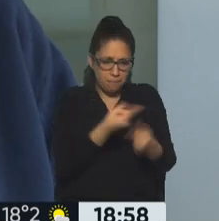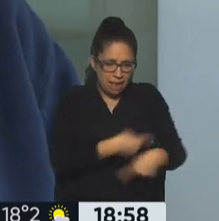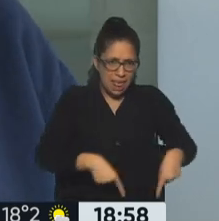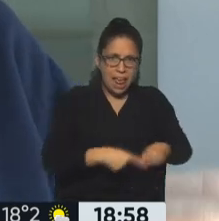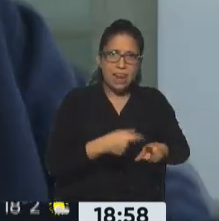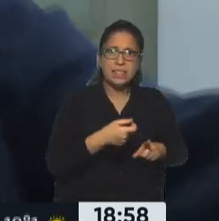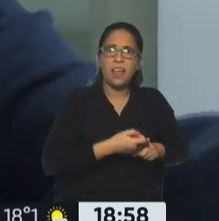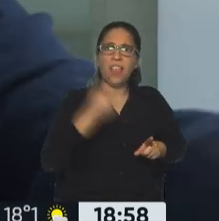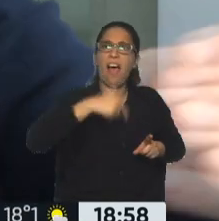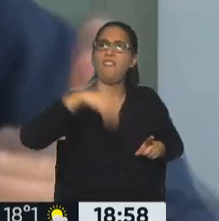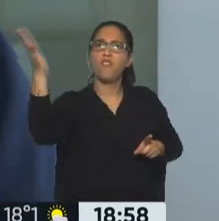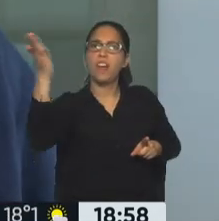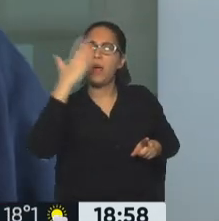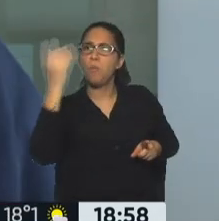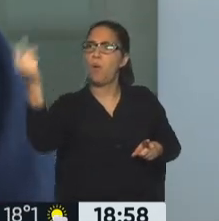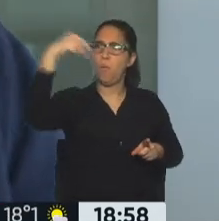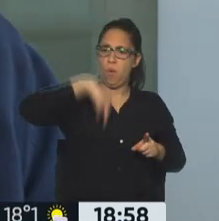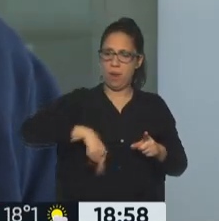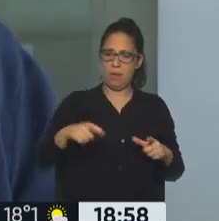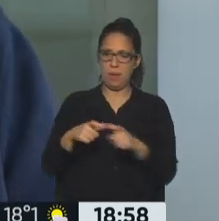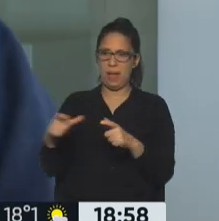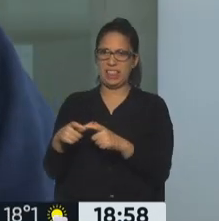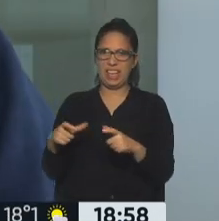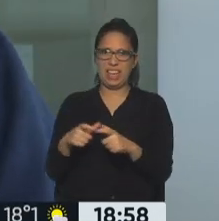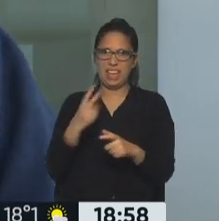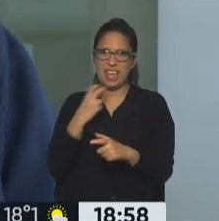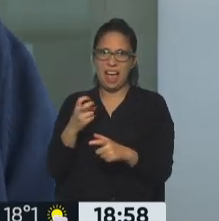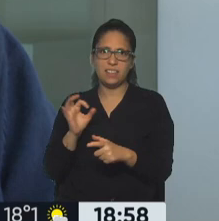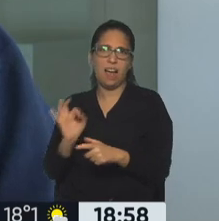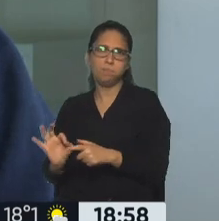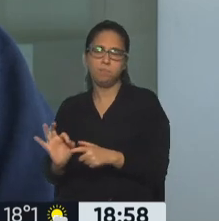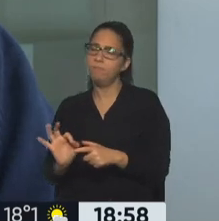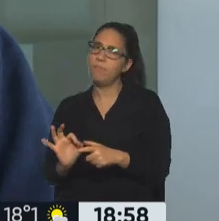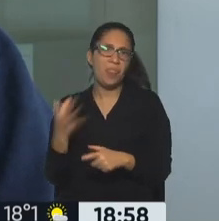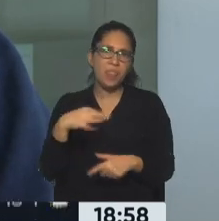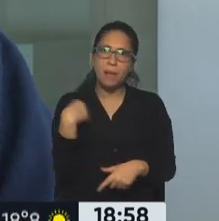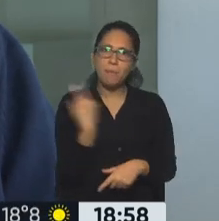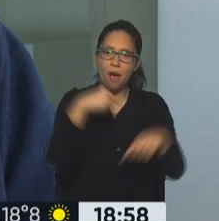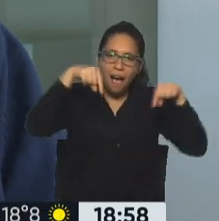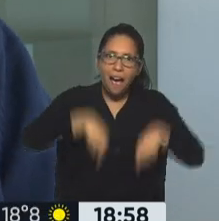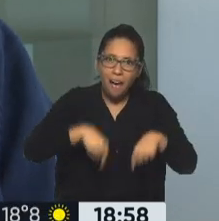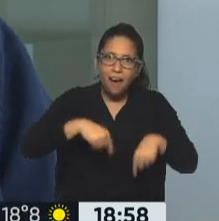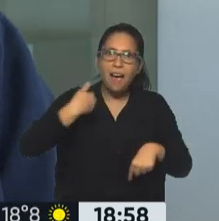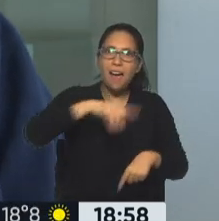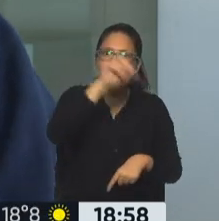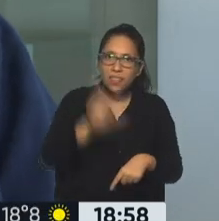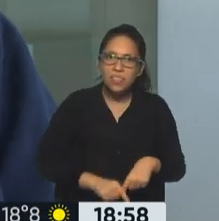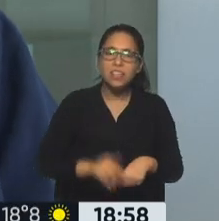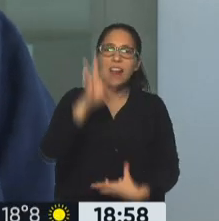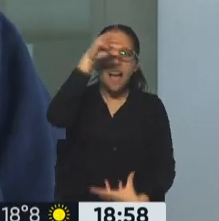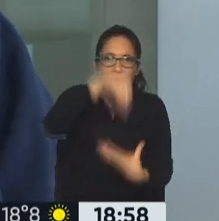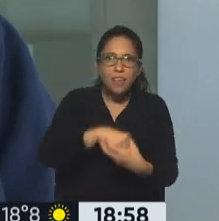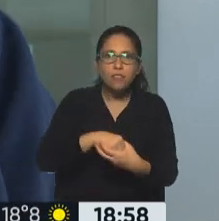sale y después vuelve como una batería. La verdad que nosotros tenemos que tratar de que ese circuito